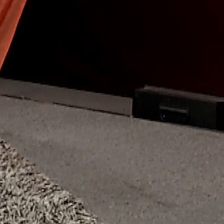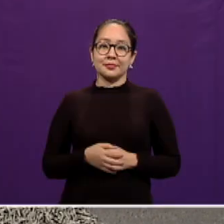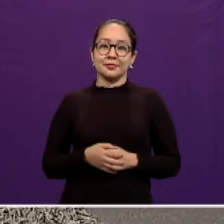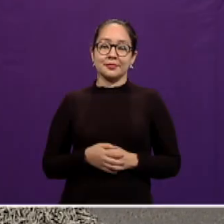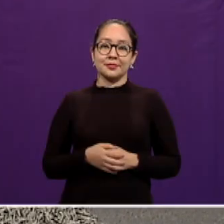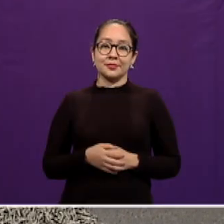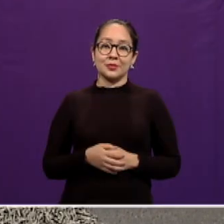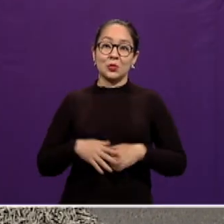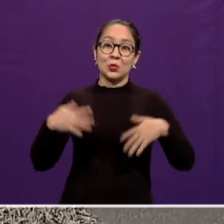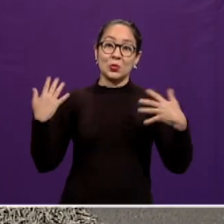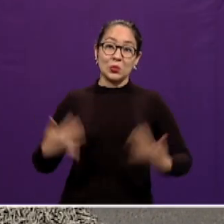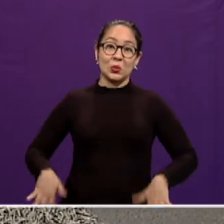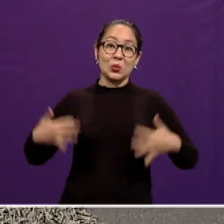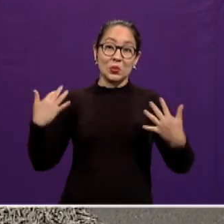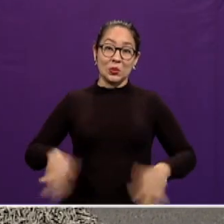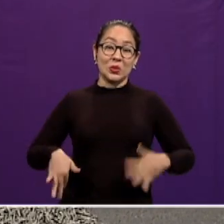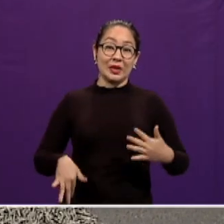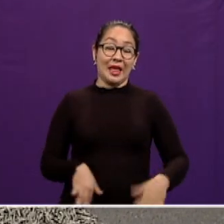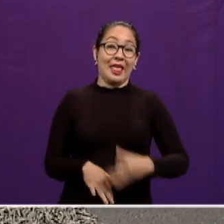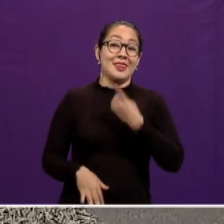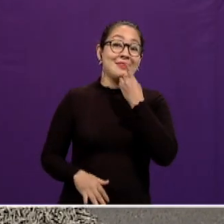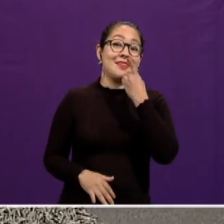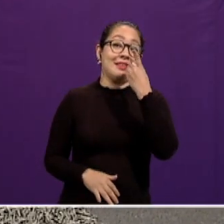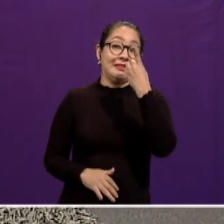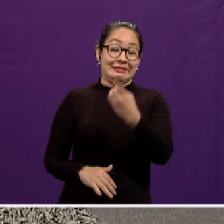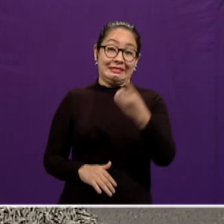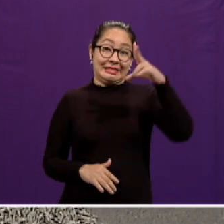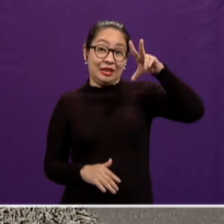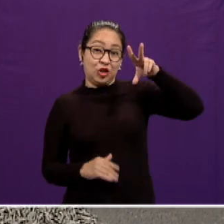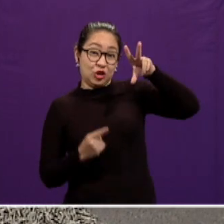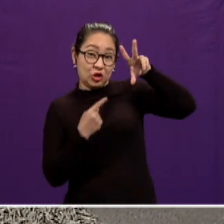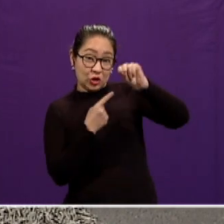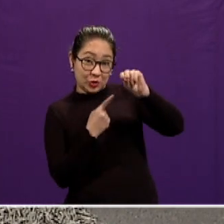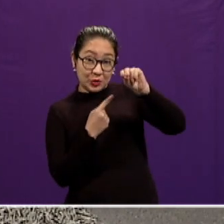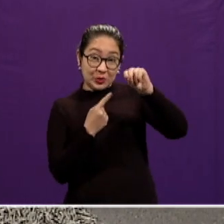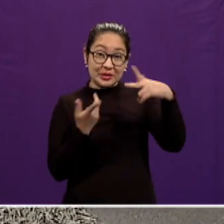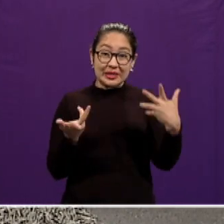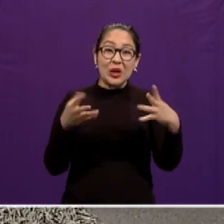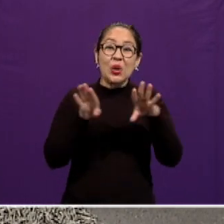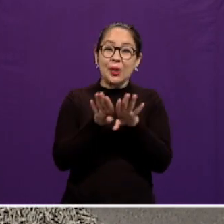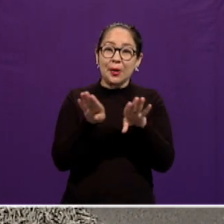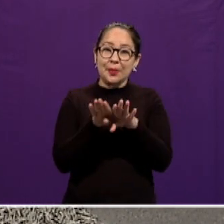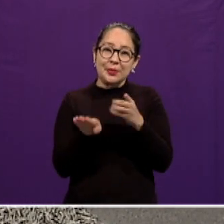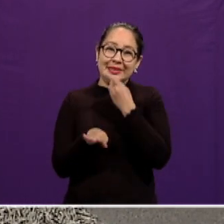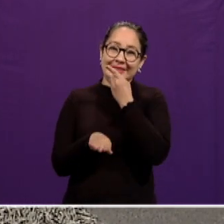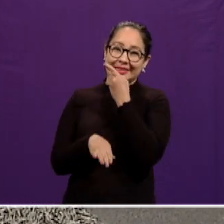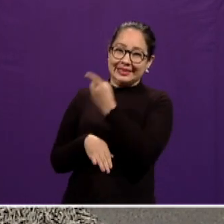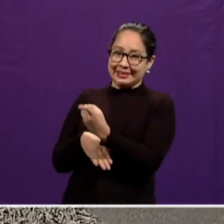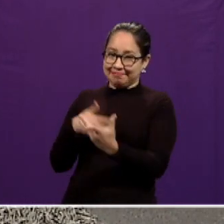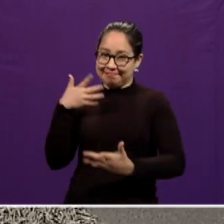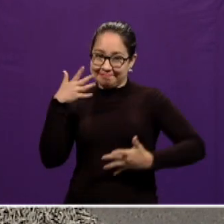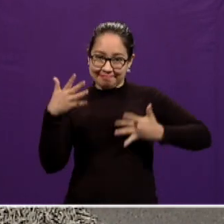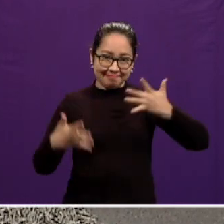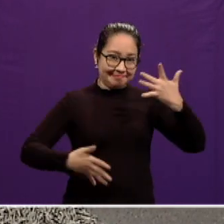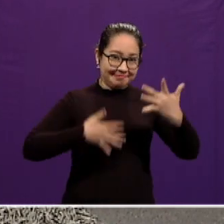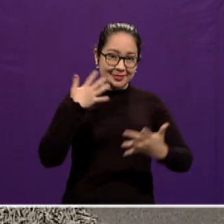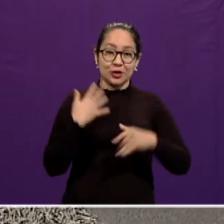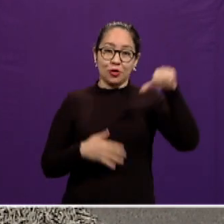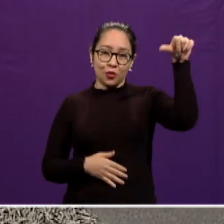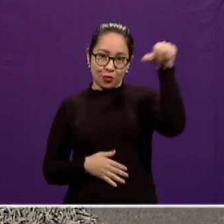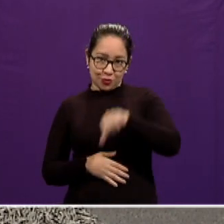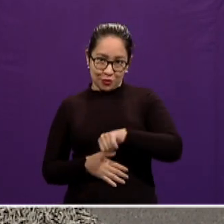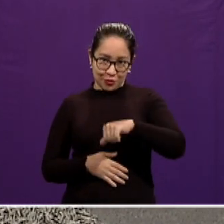Ándale, ¿y cómo decimos que no? ¿Y cómo ponemos límites? Si es que me cuesta y es que ahora, ¿cómo le digo? Bueno, pues el día de hoy, Gilda